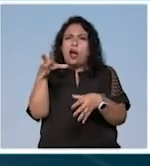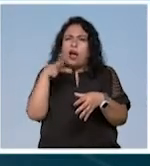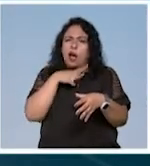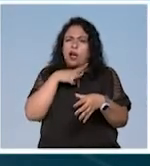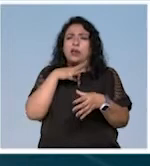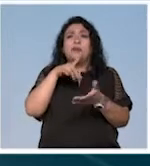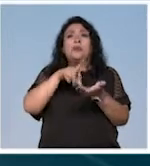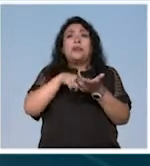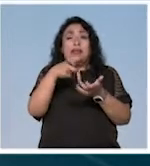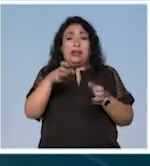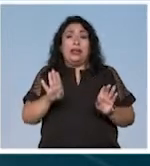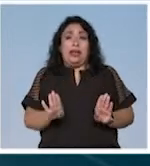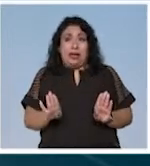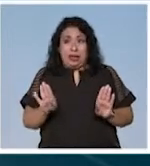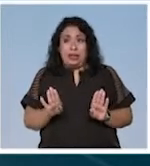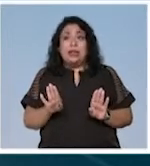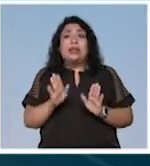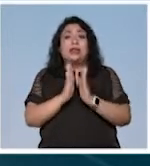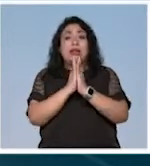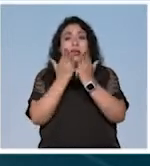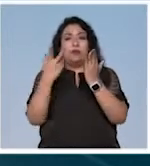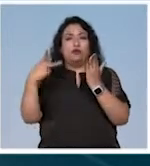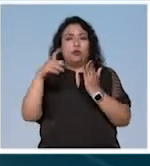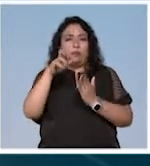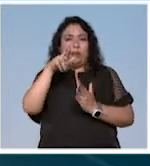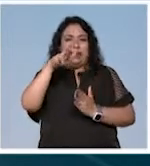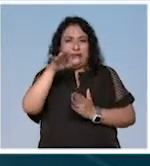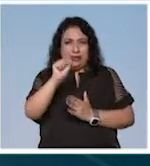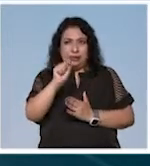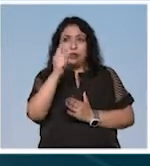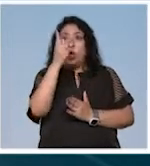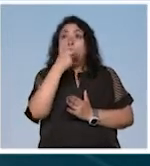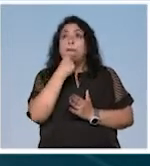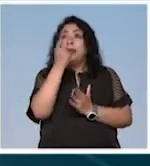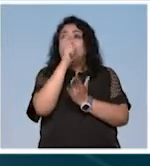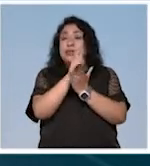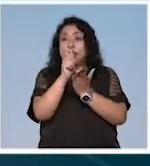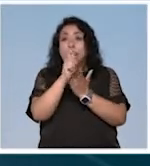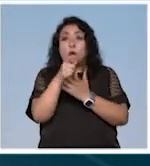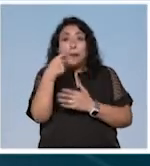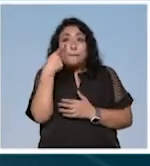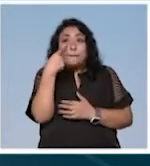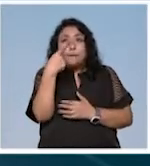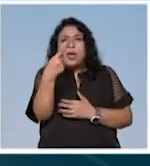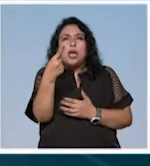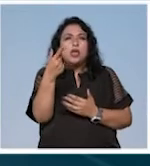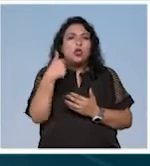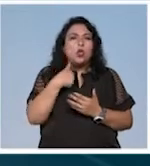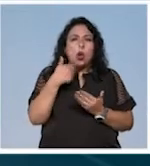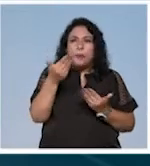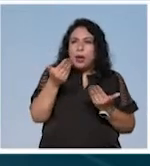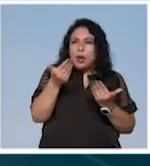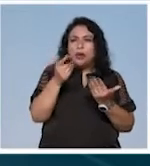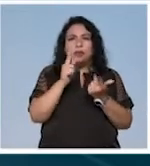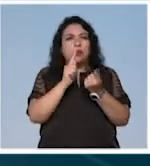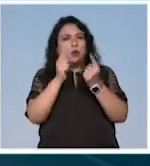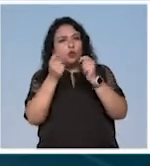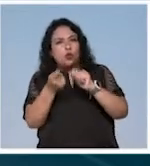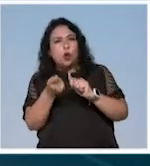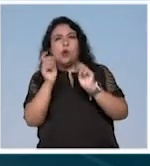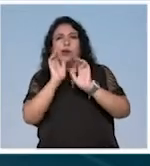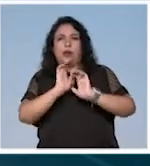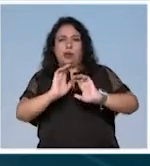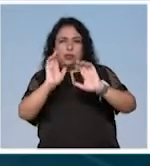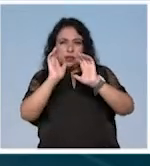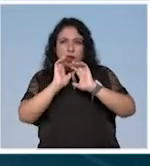digresiones, son características de las novelas de Marías. El escritor que se ve como un mediador, un traductor, un